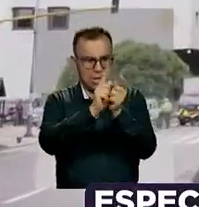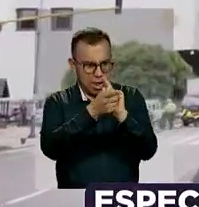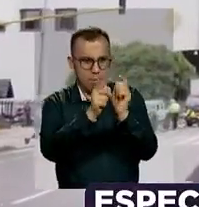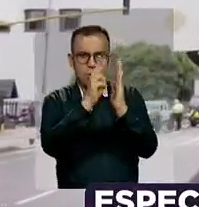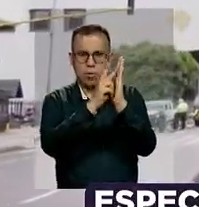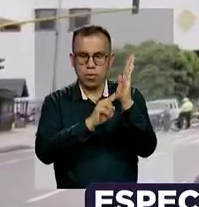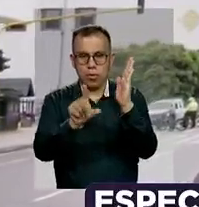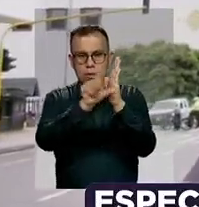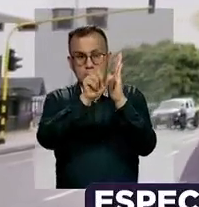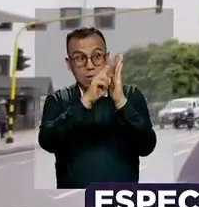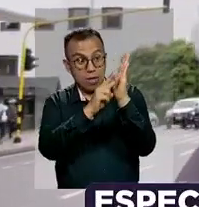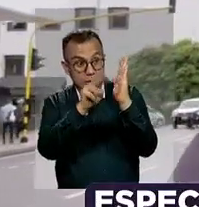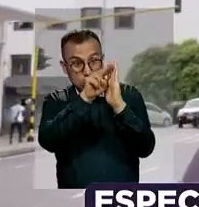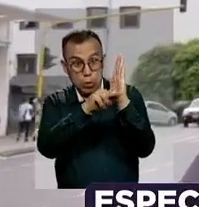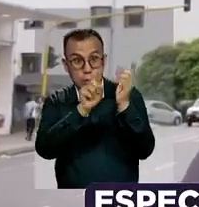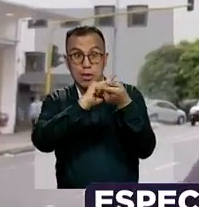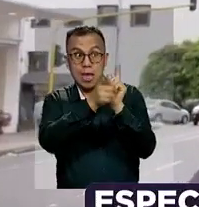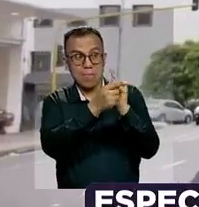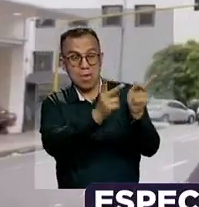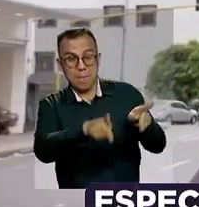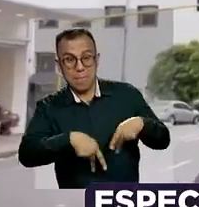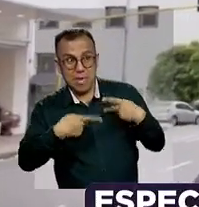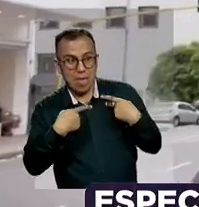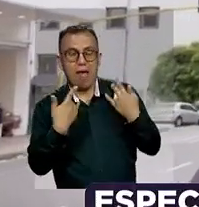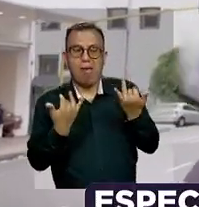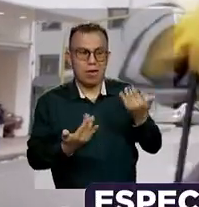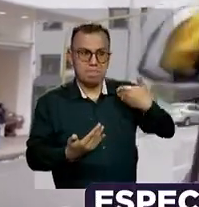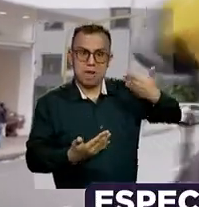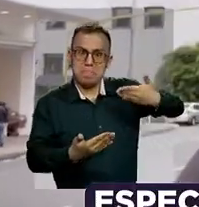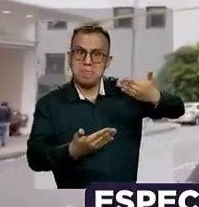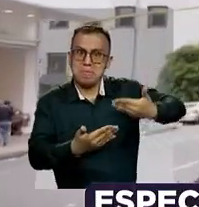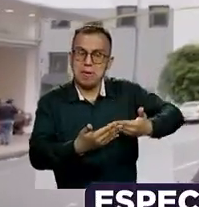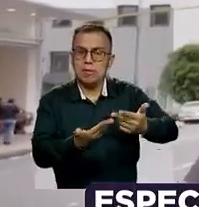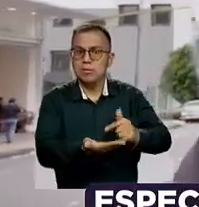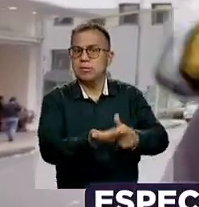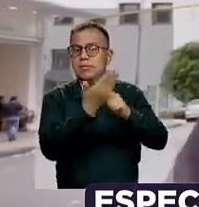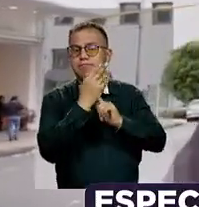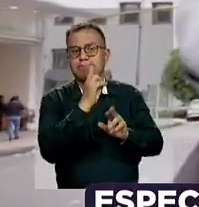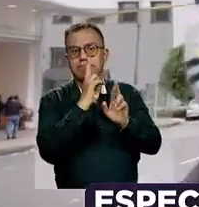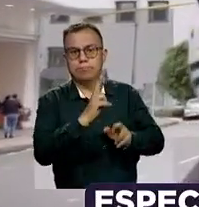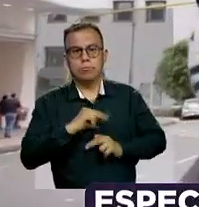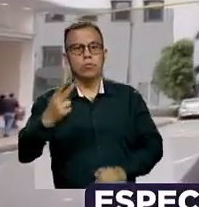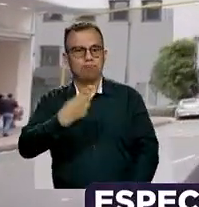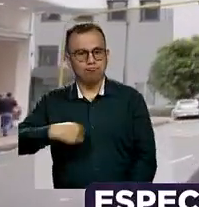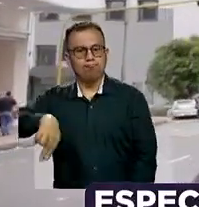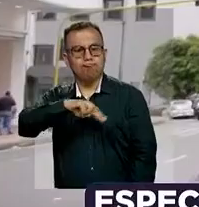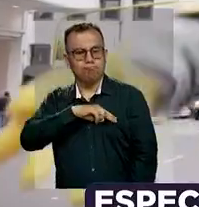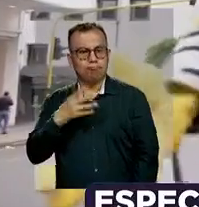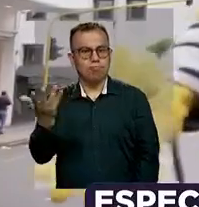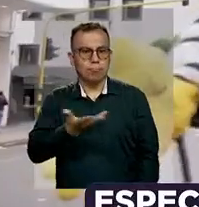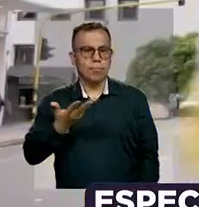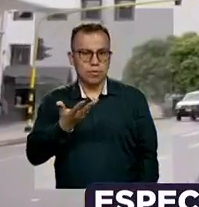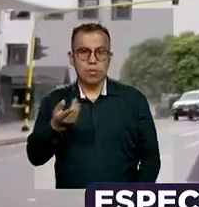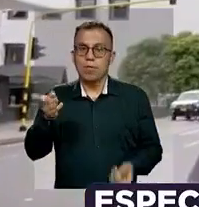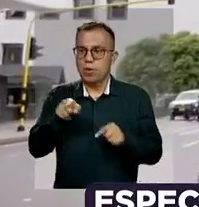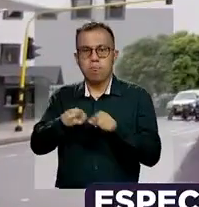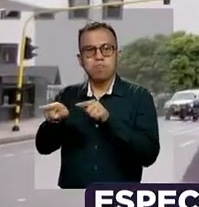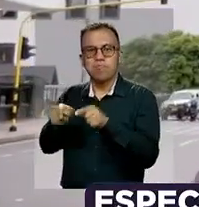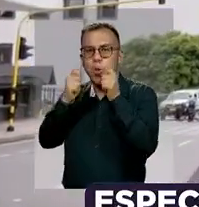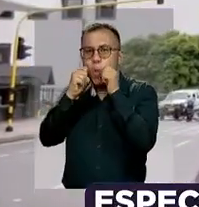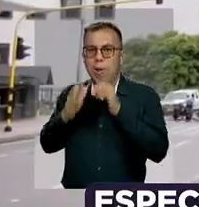acaban con la vida. Todo lo que ha ocurrido en estos días es una respuesta de nosotros, bueno, de ellos los